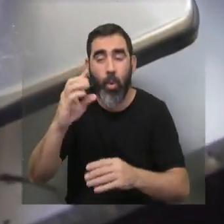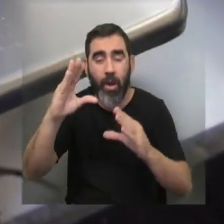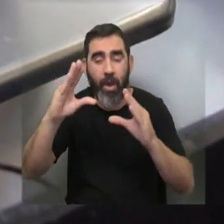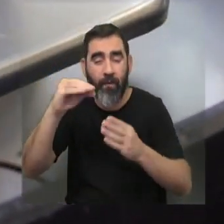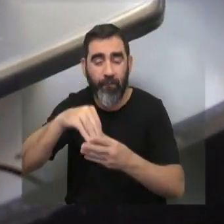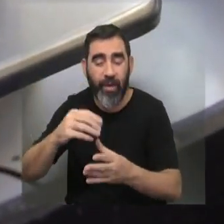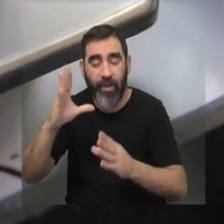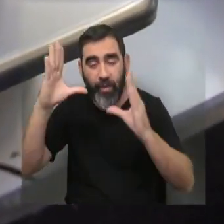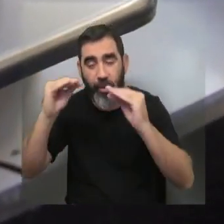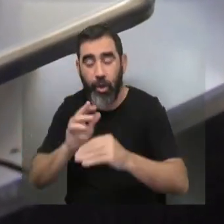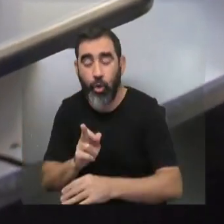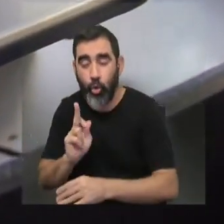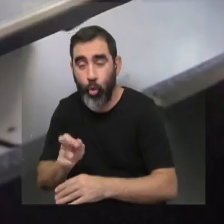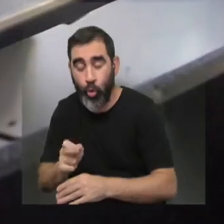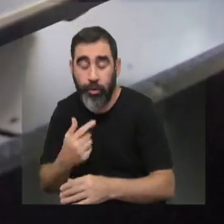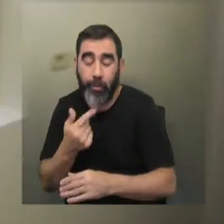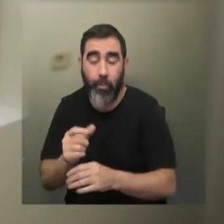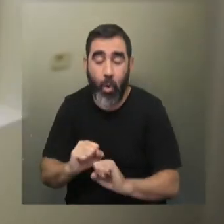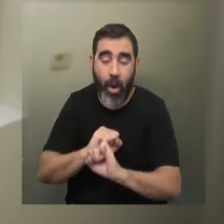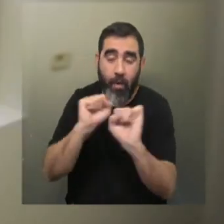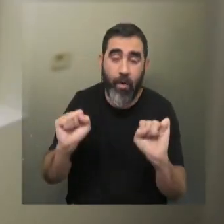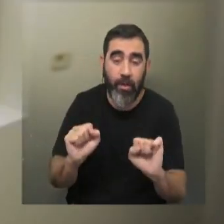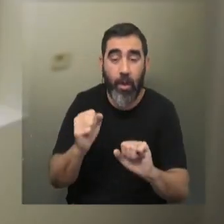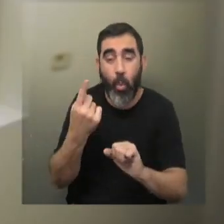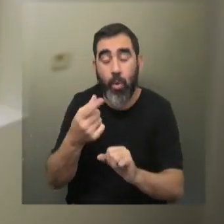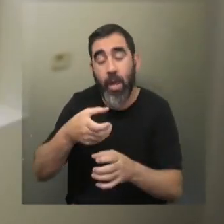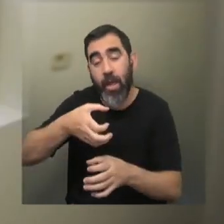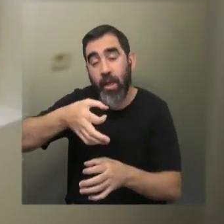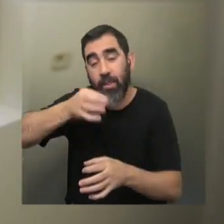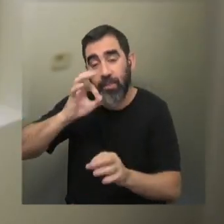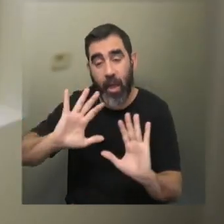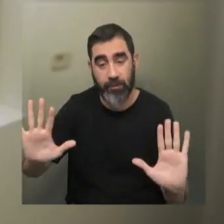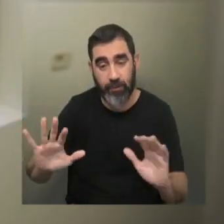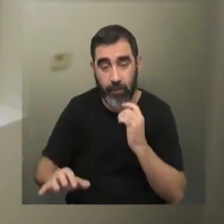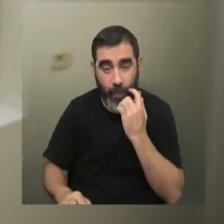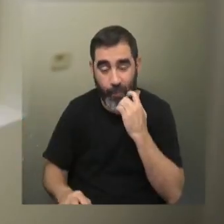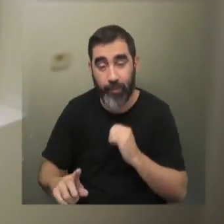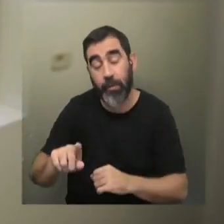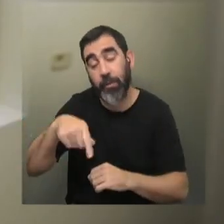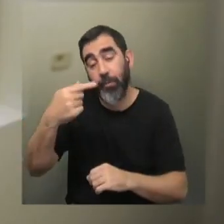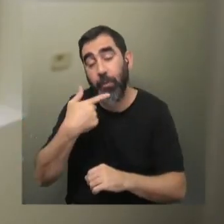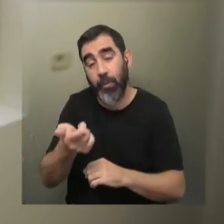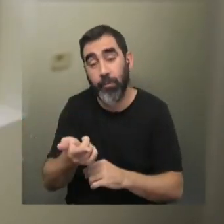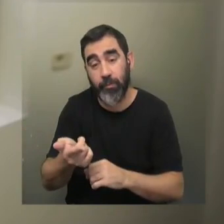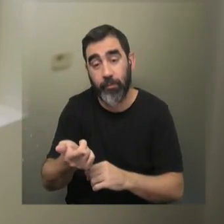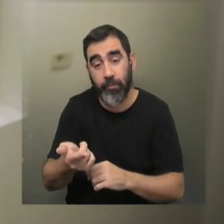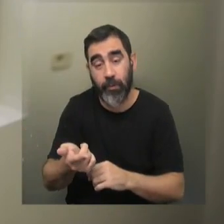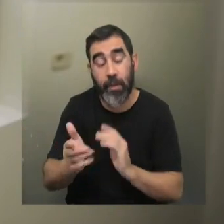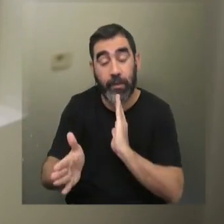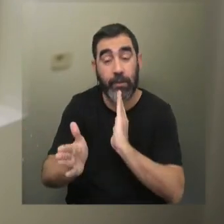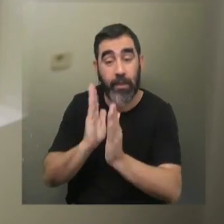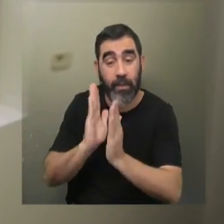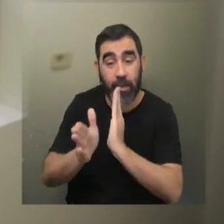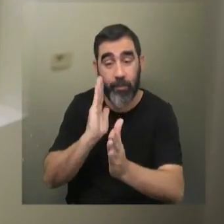2 veces a la noche para orinar, una tacita es lo recomendado. Después, para lo que es ya el